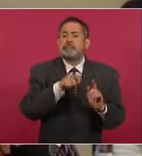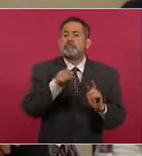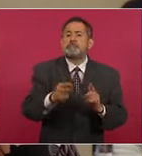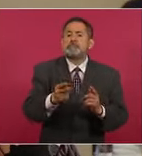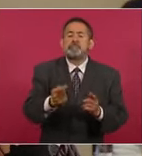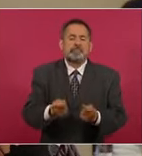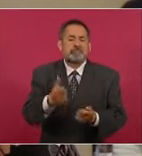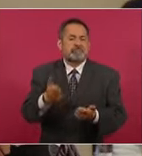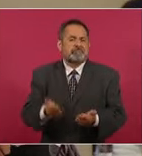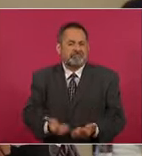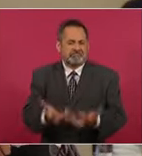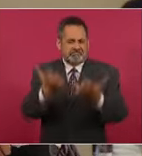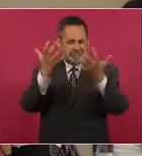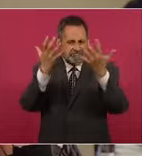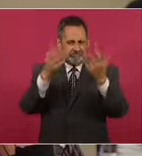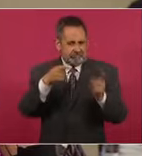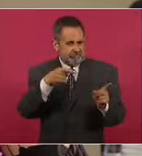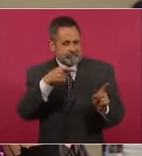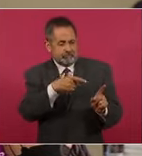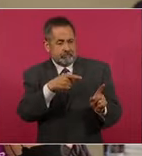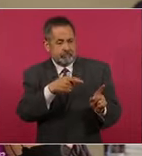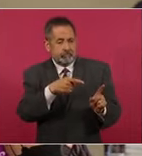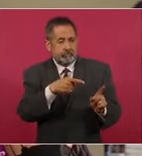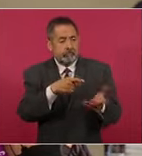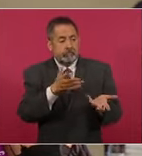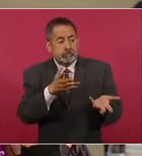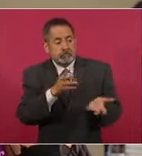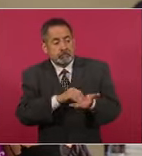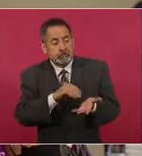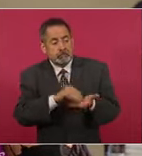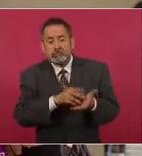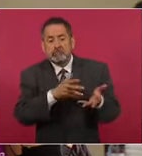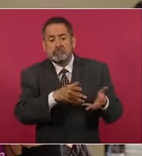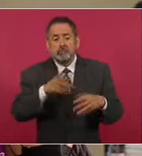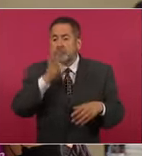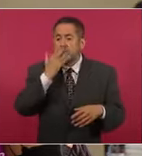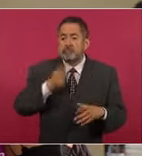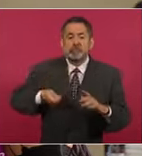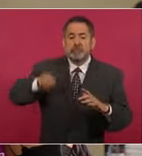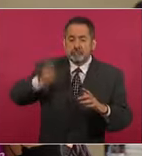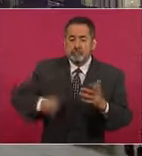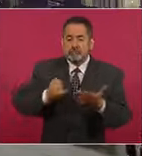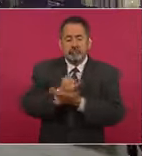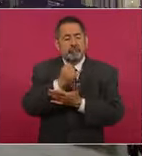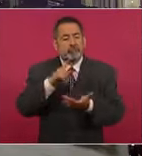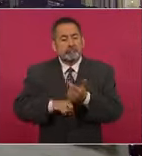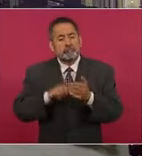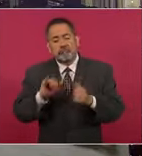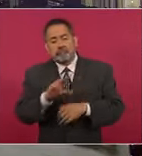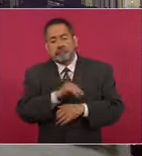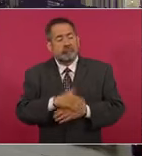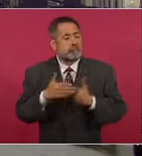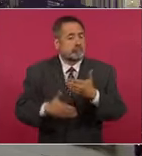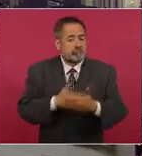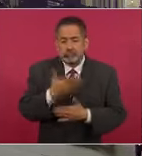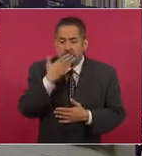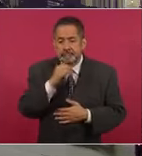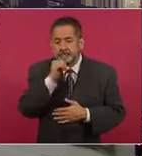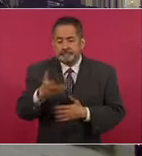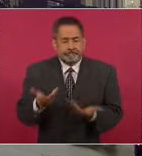casino continúan ahí sin que se les haya aún dictado sentencia alguna, y no hay avances en este